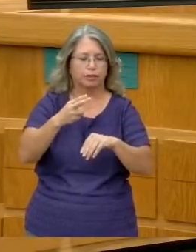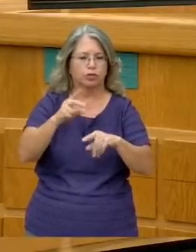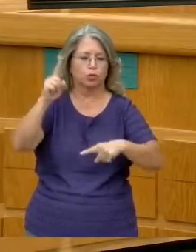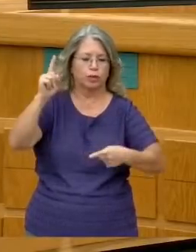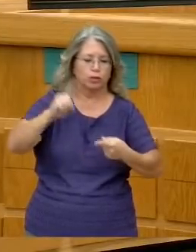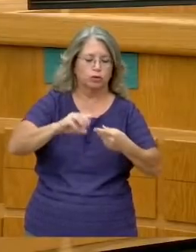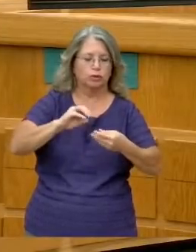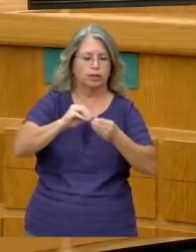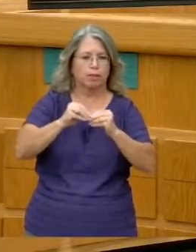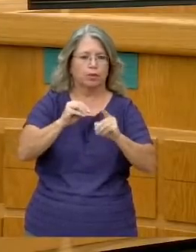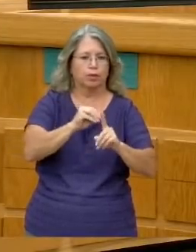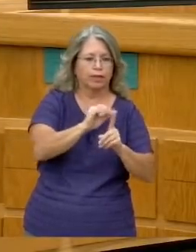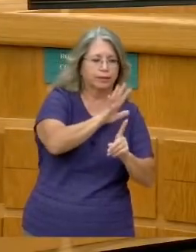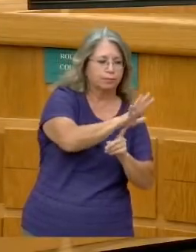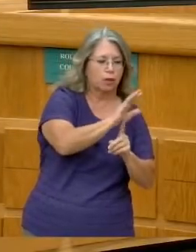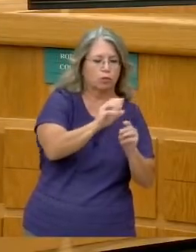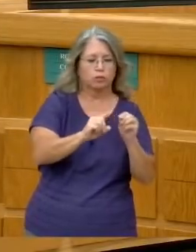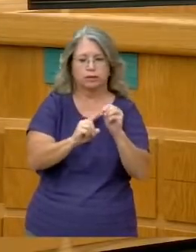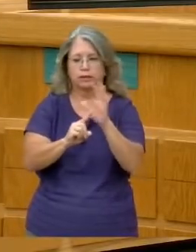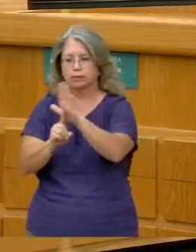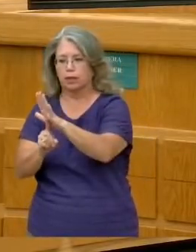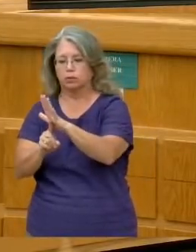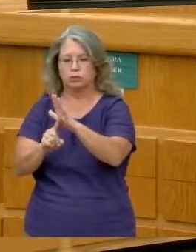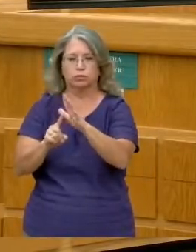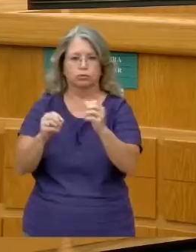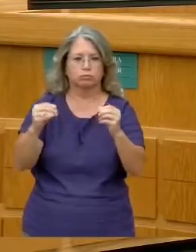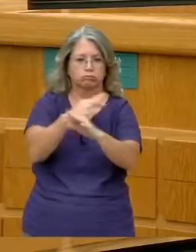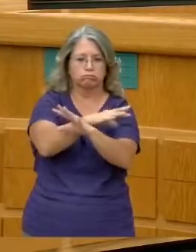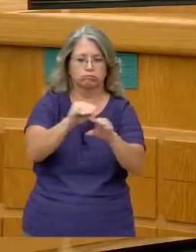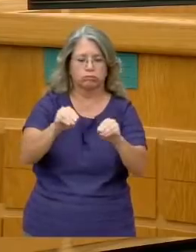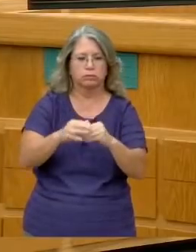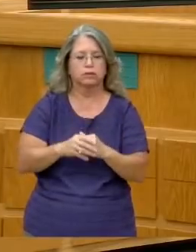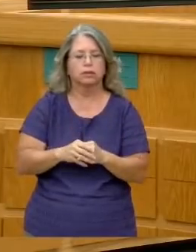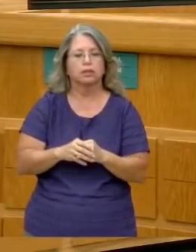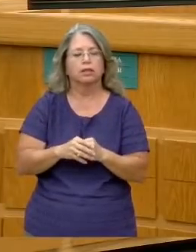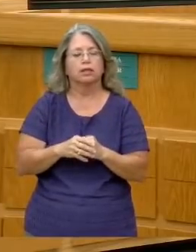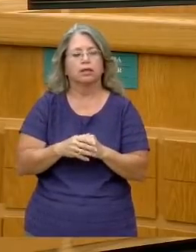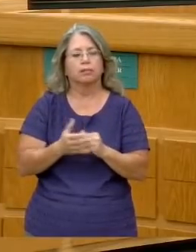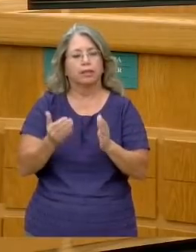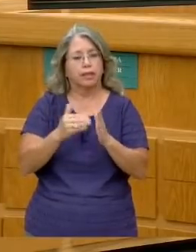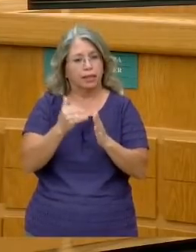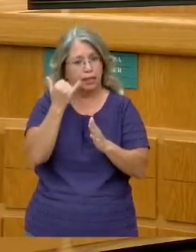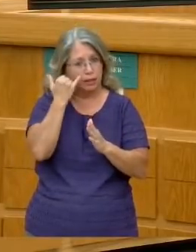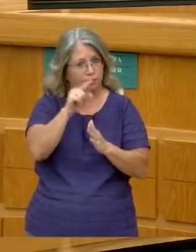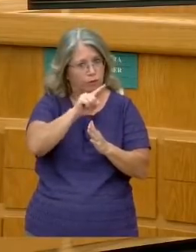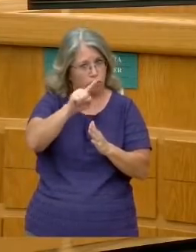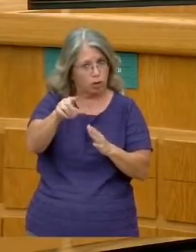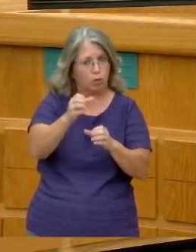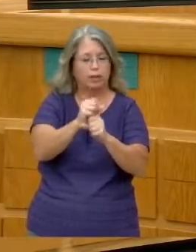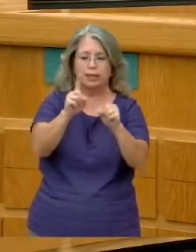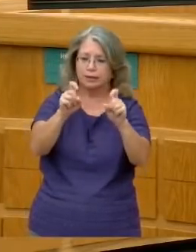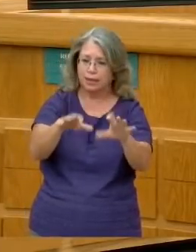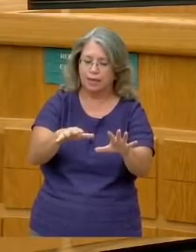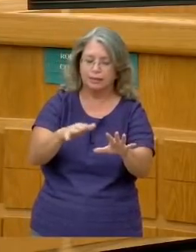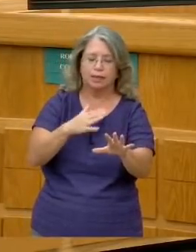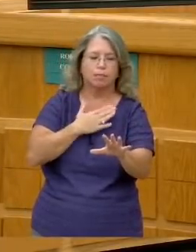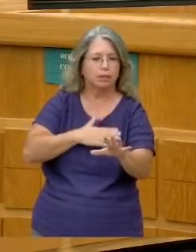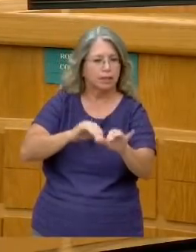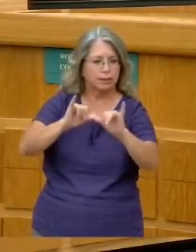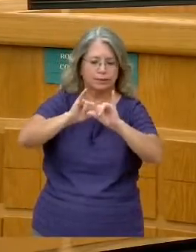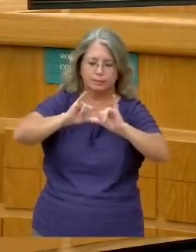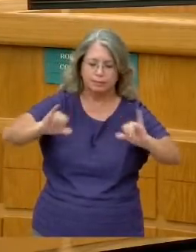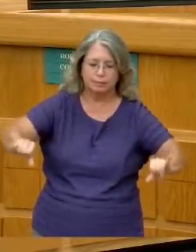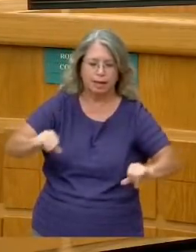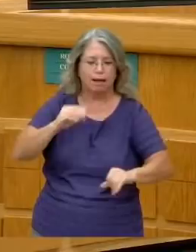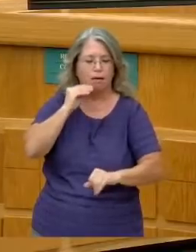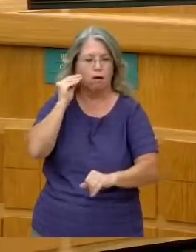exposures, opportunities that you have to catch it. But again, if you go test, please stay home and quarantine yourself